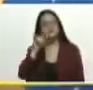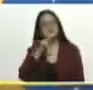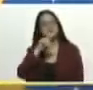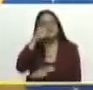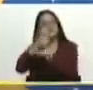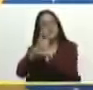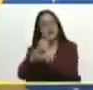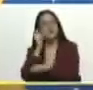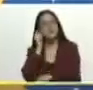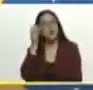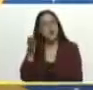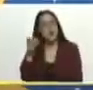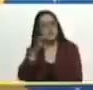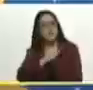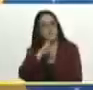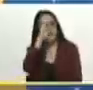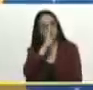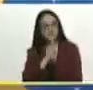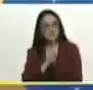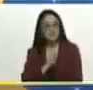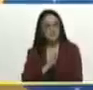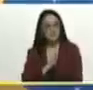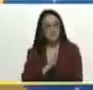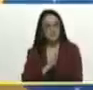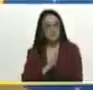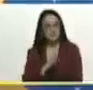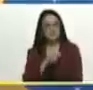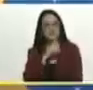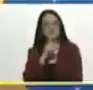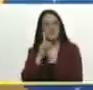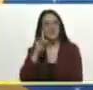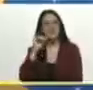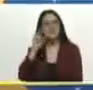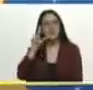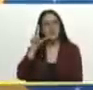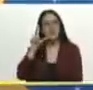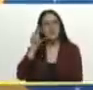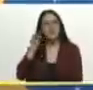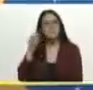gran brasilera, la compañera Dilma Rousseff.